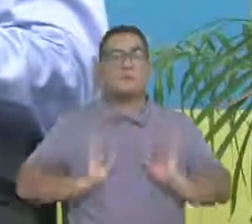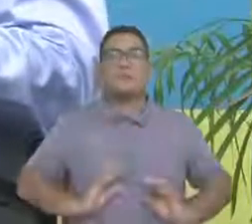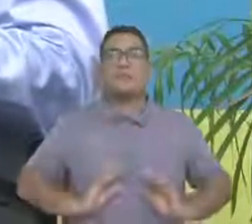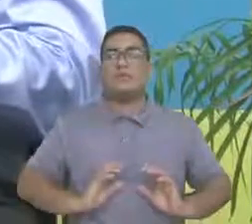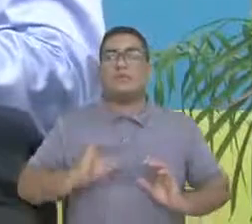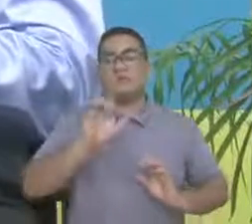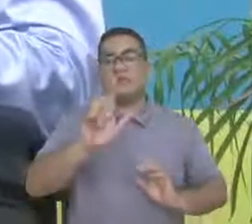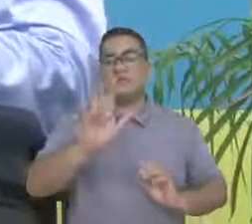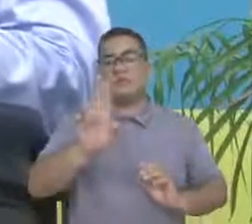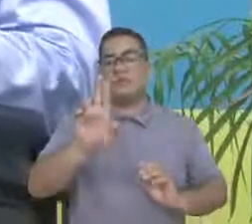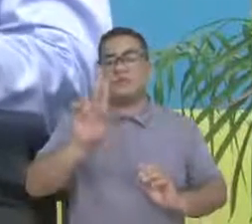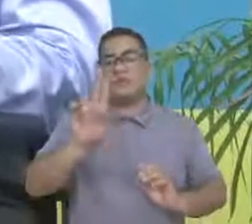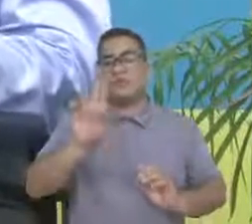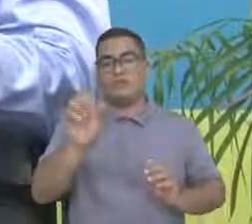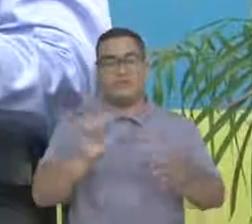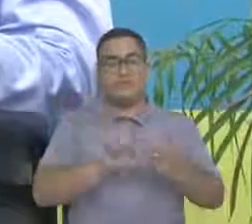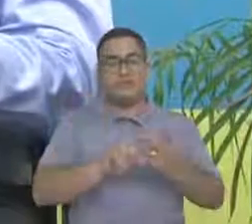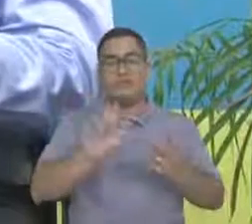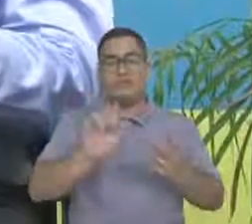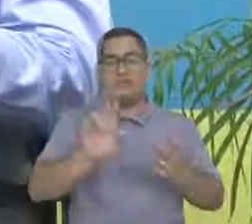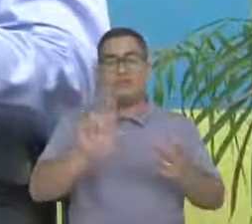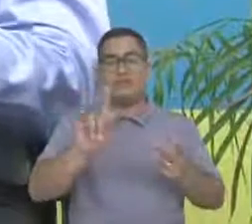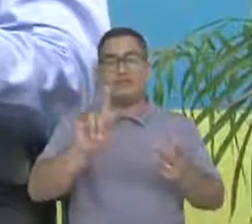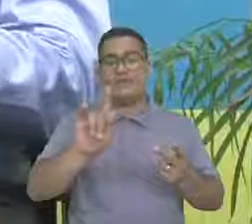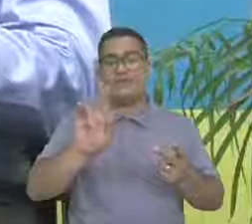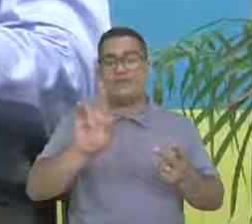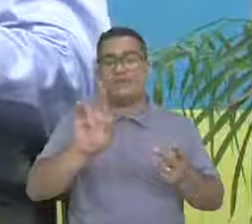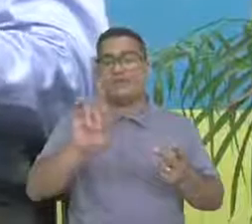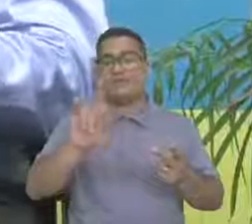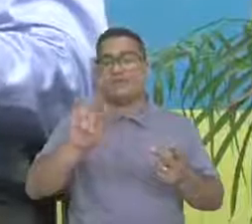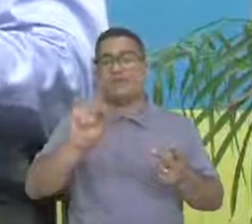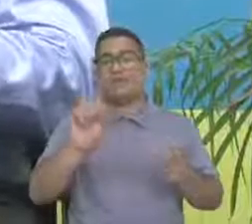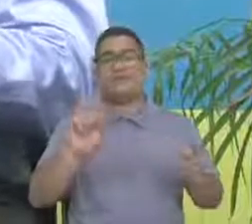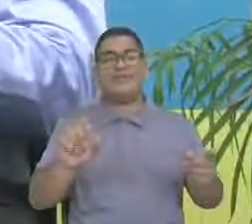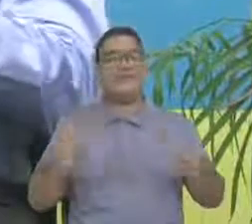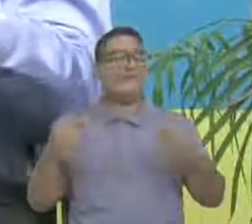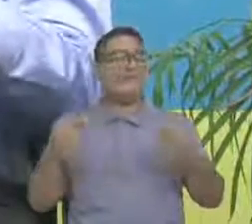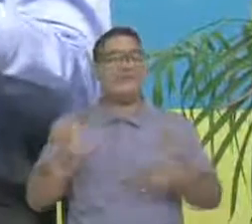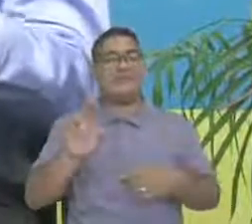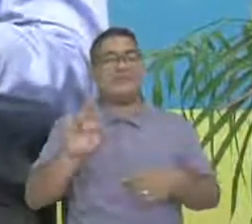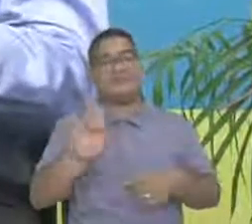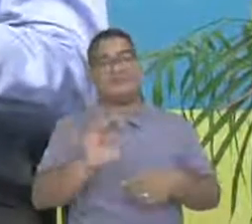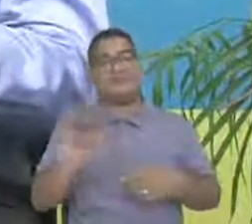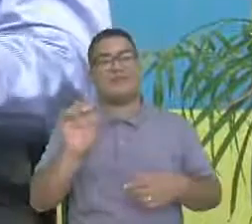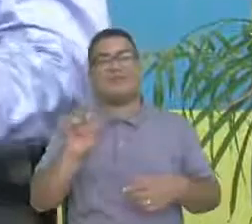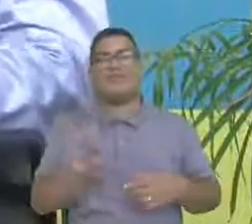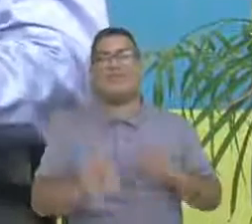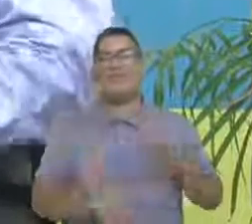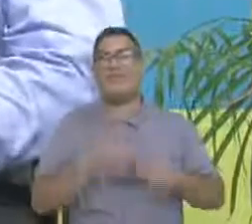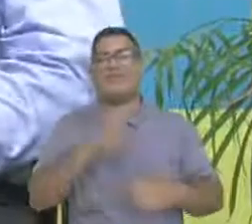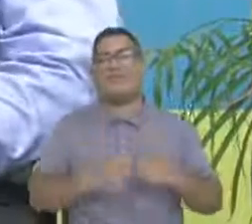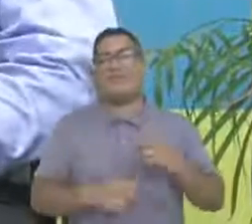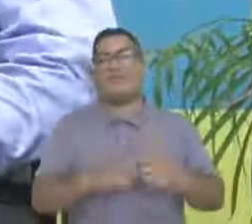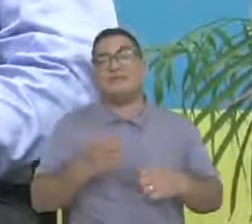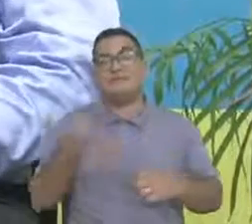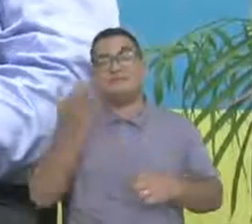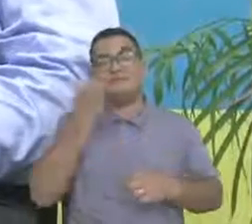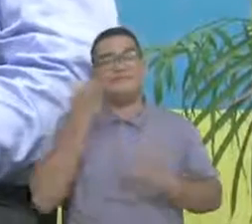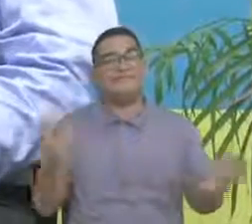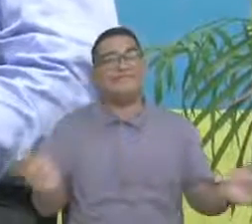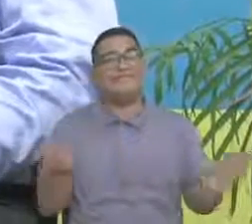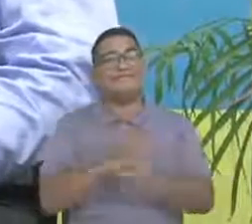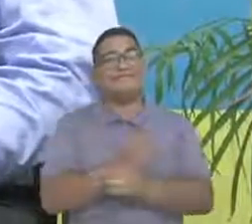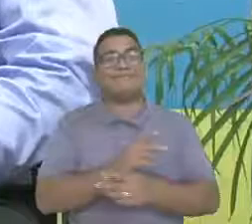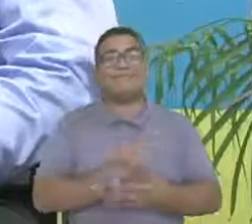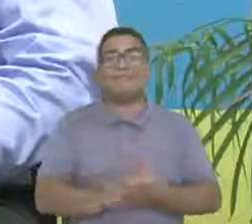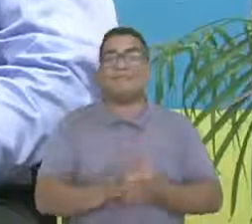lupus, artritis, que van a atacar al riñón y tener una complicación al final de la vida, que es la enfermedad renal crónica.